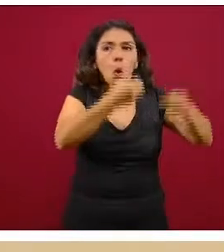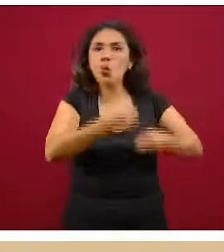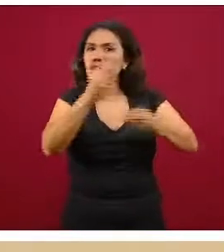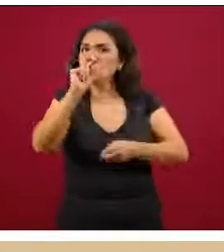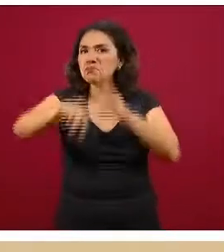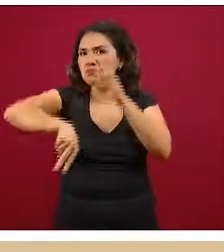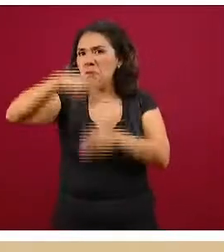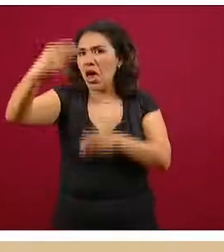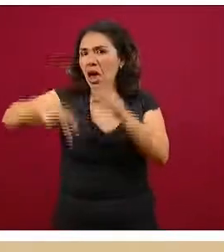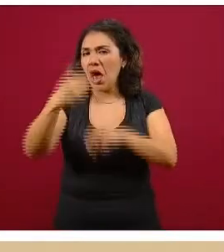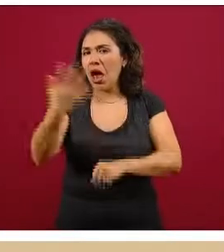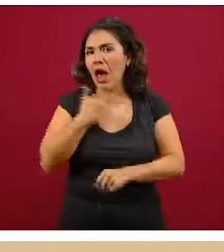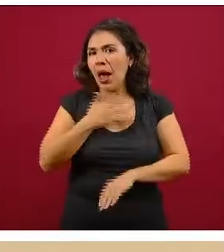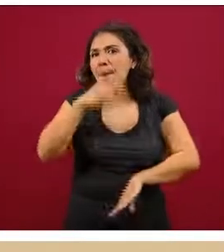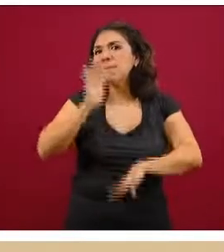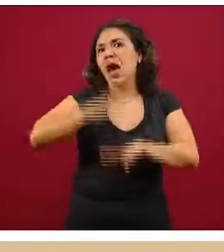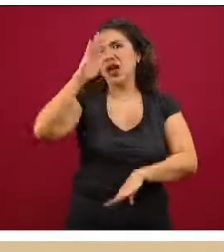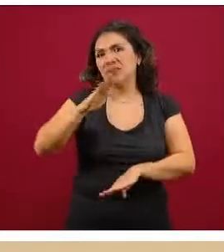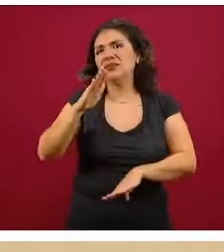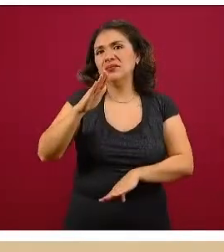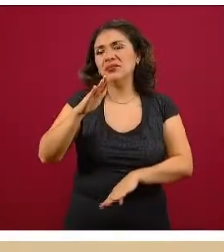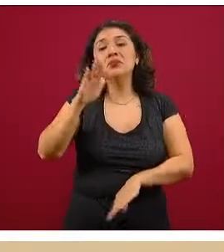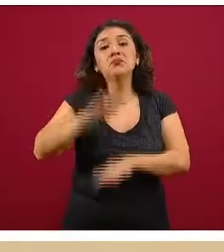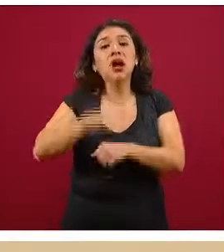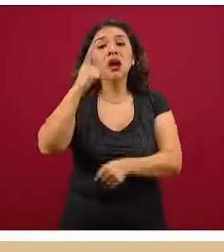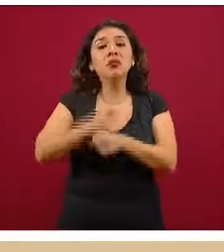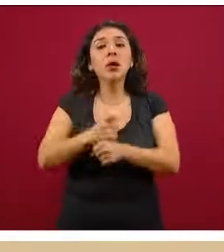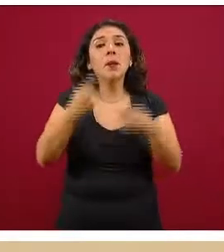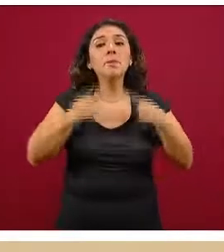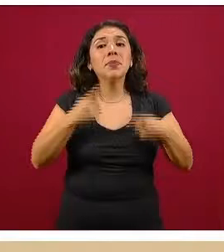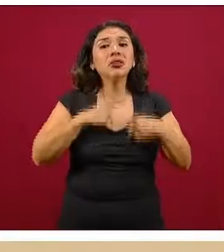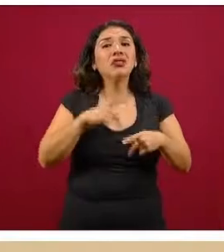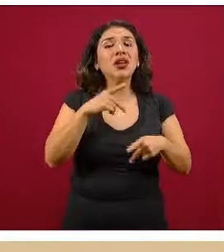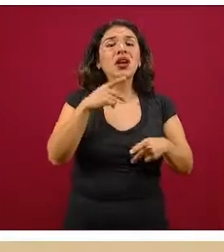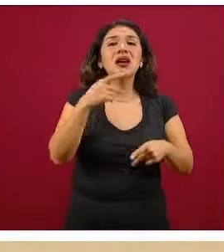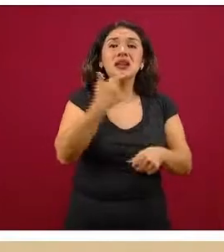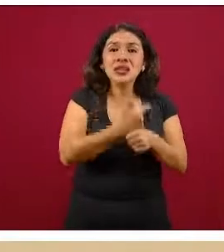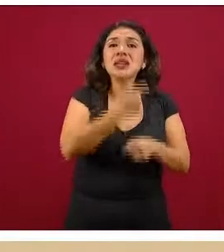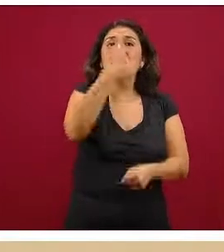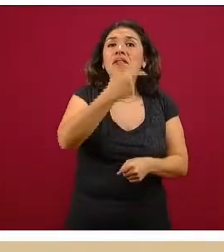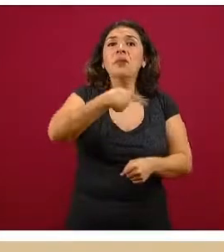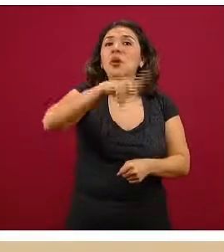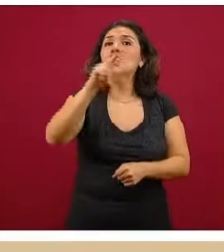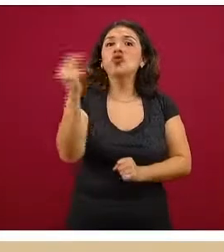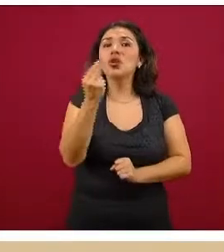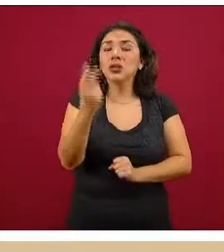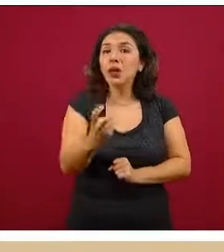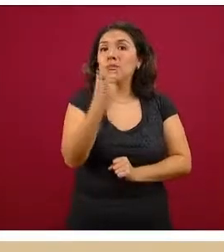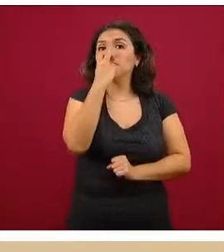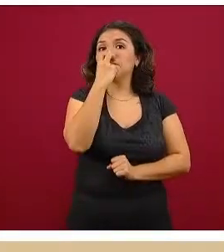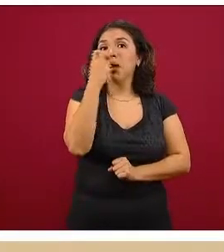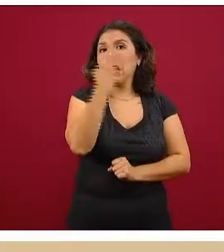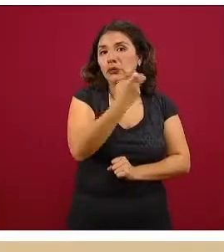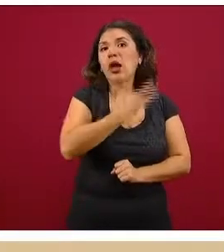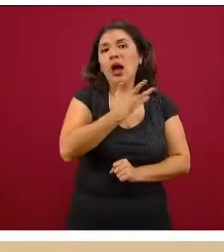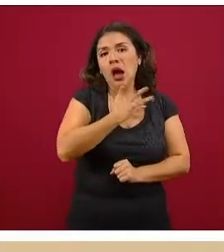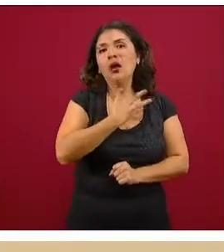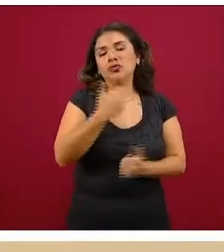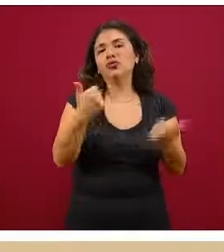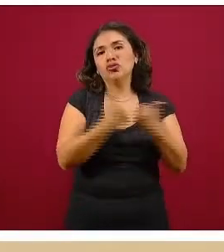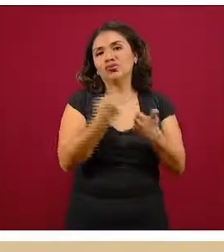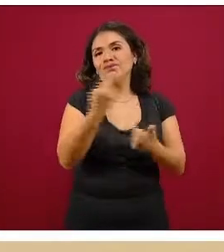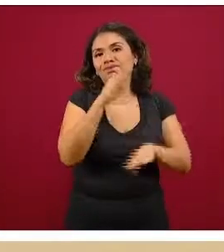pacientes críticos, más bien esta ocupación se está dando en los pacientes graves, pero pero que no requieren un